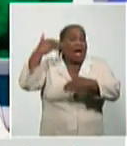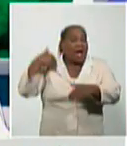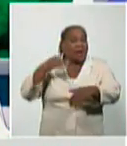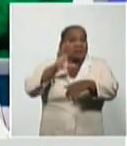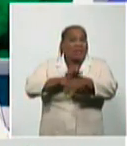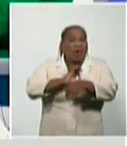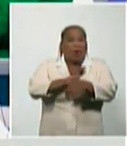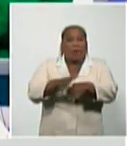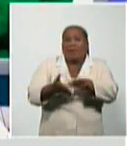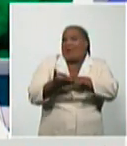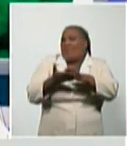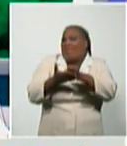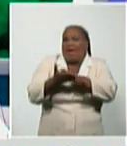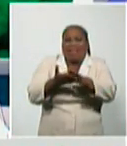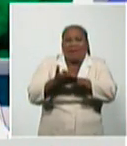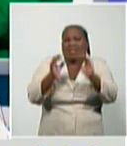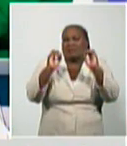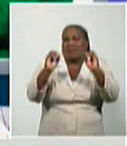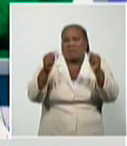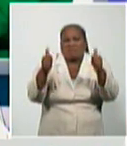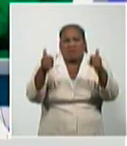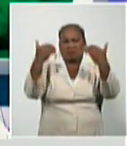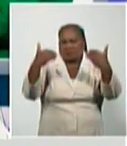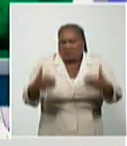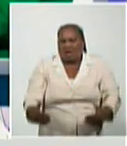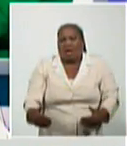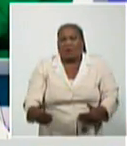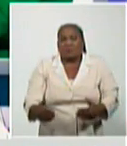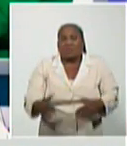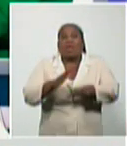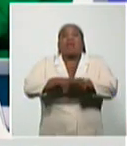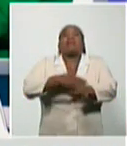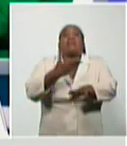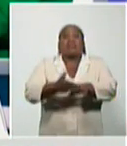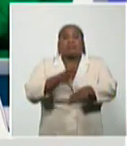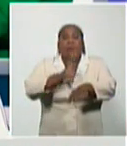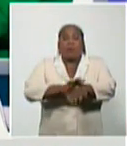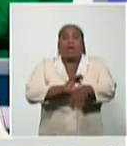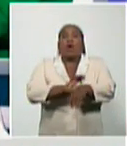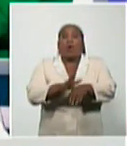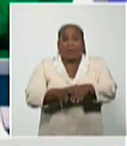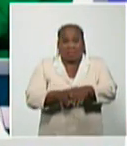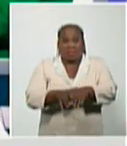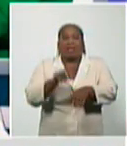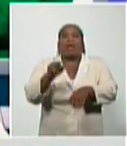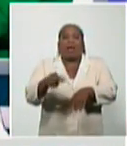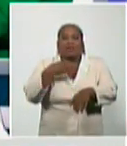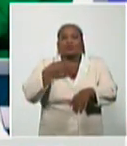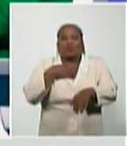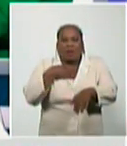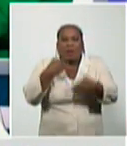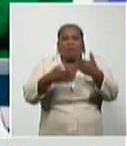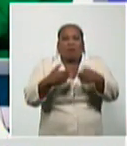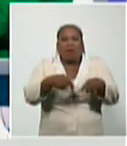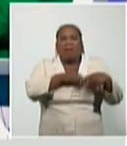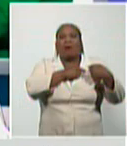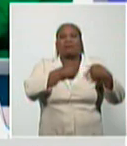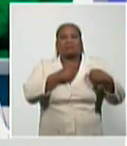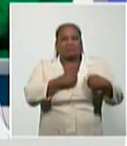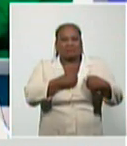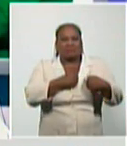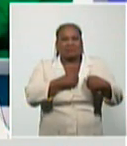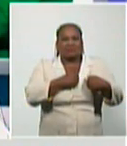transmisible previamente, y sin embargo vemos cómo también, desde el punto de vista cardiovascular,